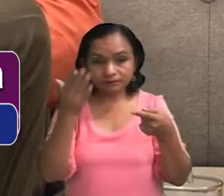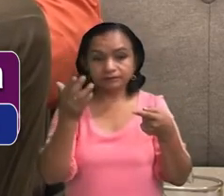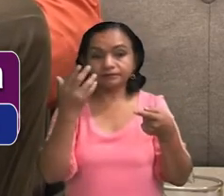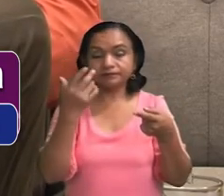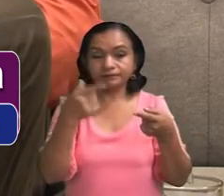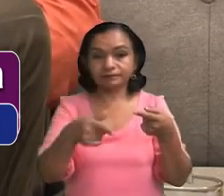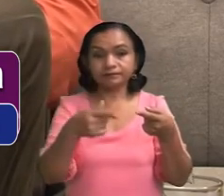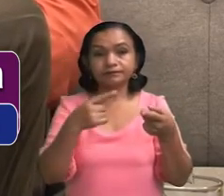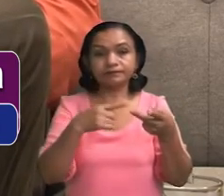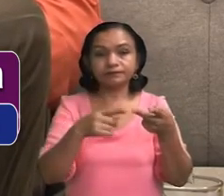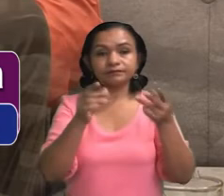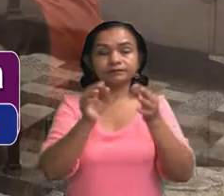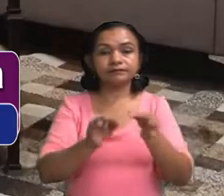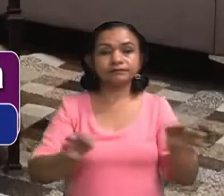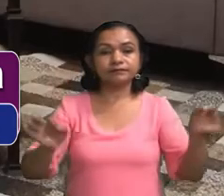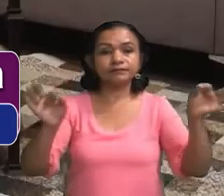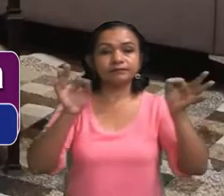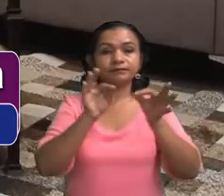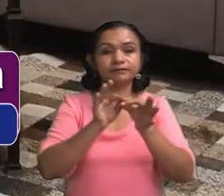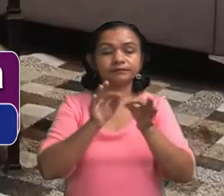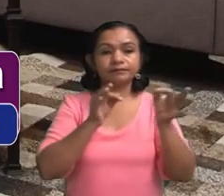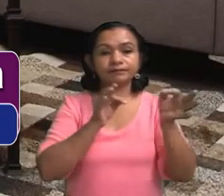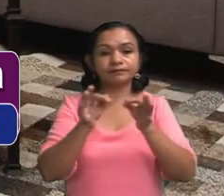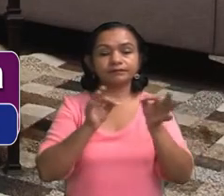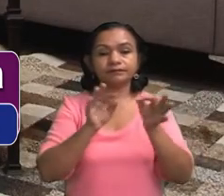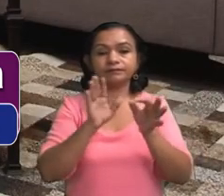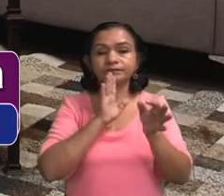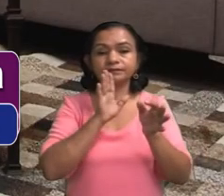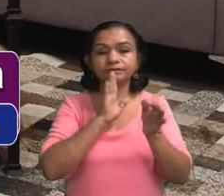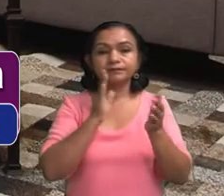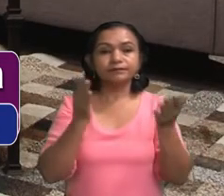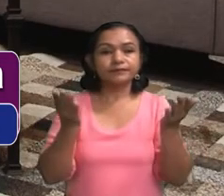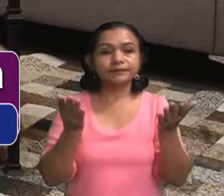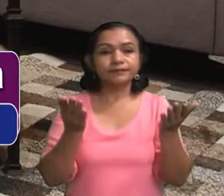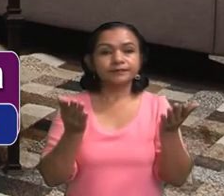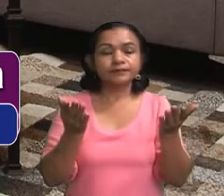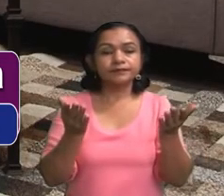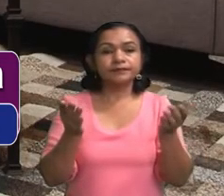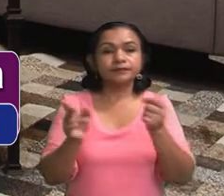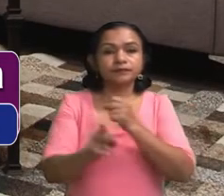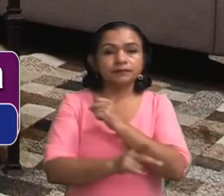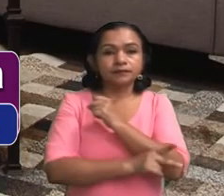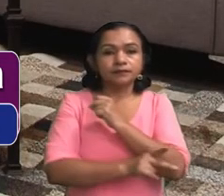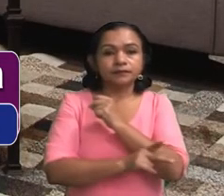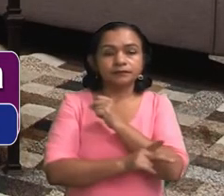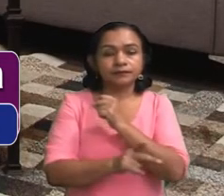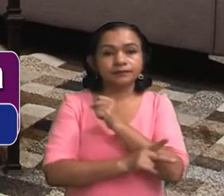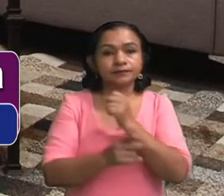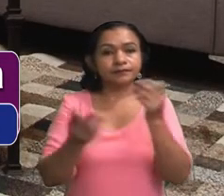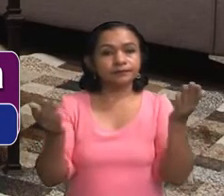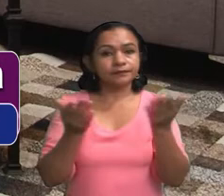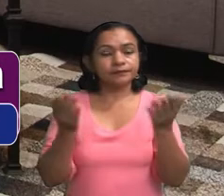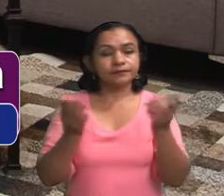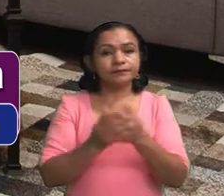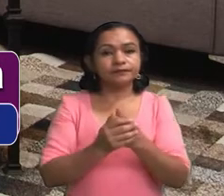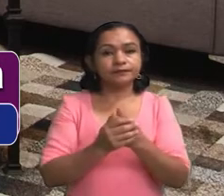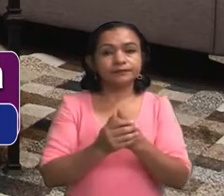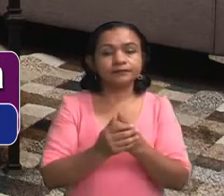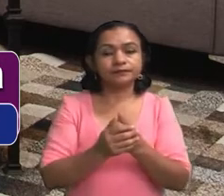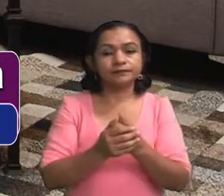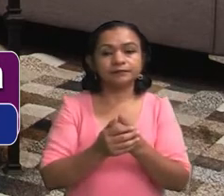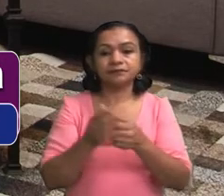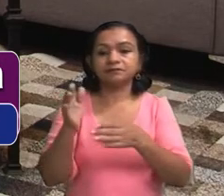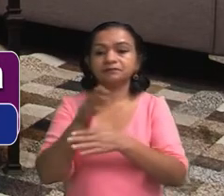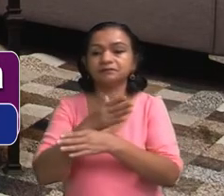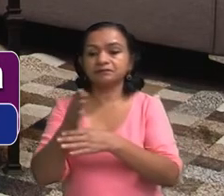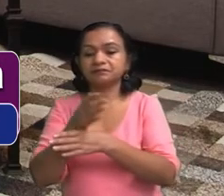esta oficina. Y es muy importante que explicar eso que usted está mencionando, diputado, porque es como país. Claro. No es como, a nivel de que un matadero,